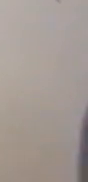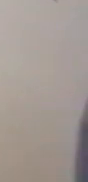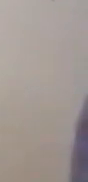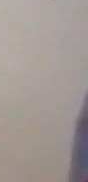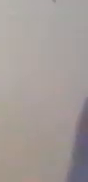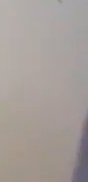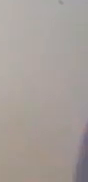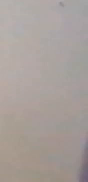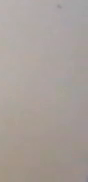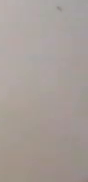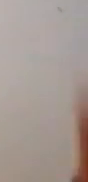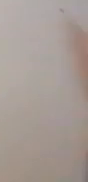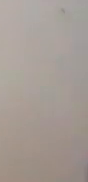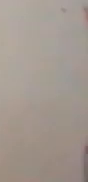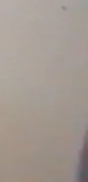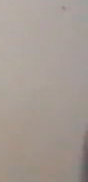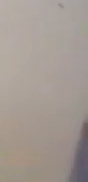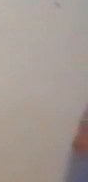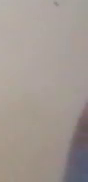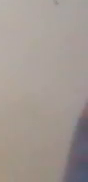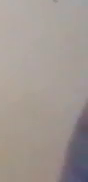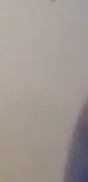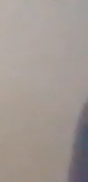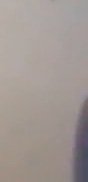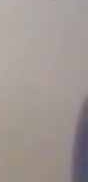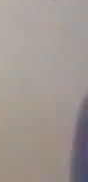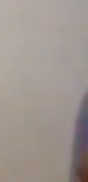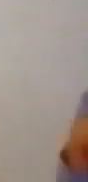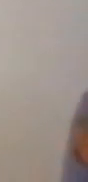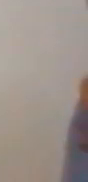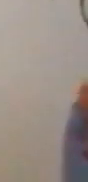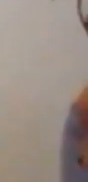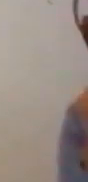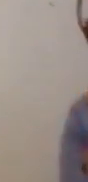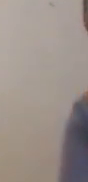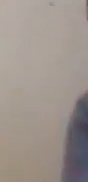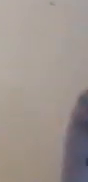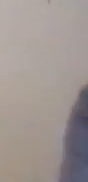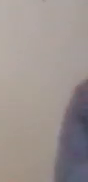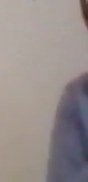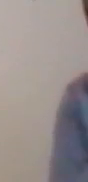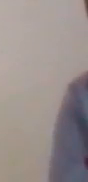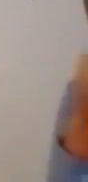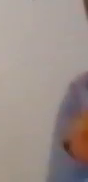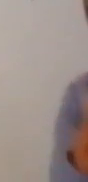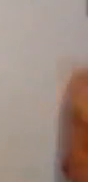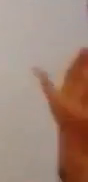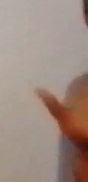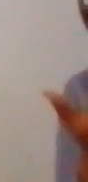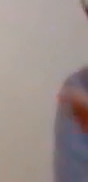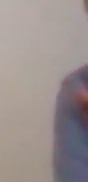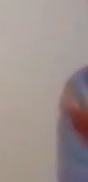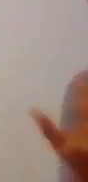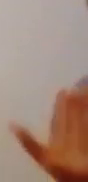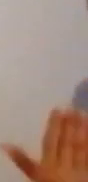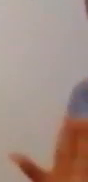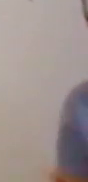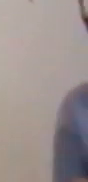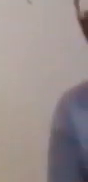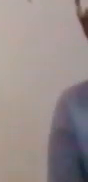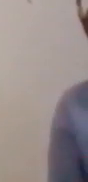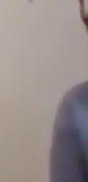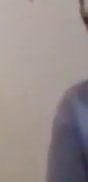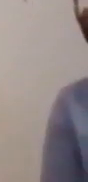queja persistente del abasto de medicamentos. Es que nosotros encontramos a las dos grandes instituciones de salud pública del